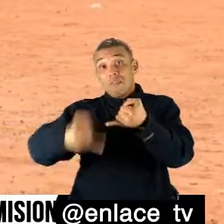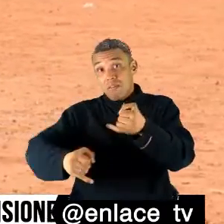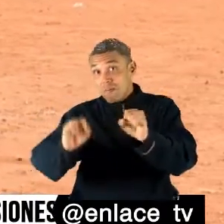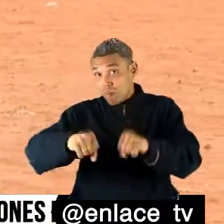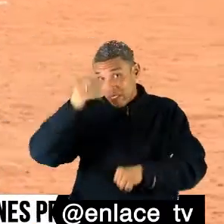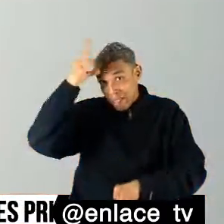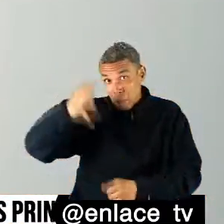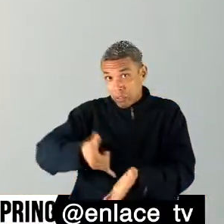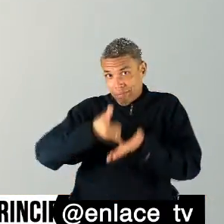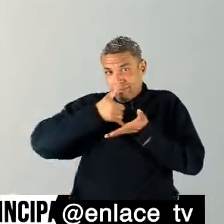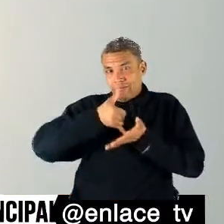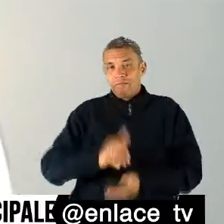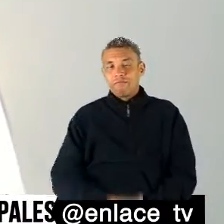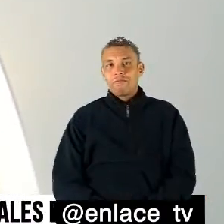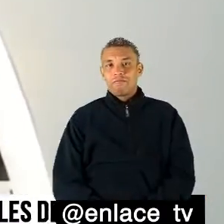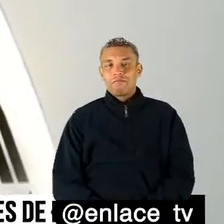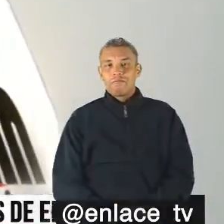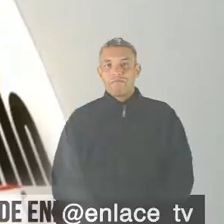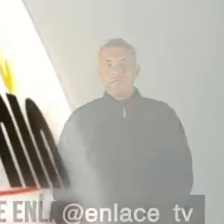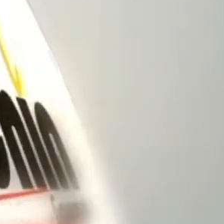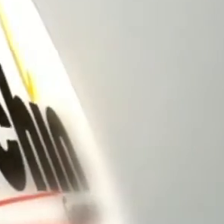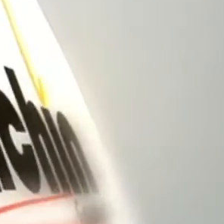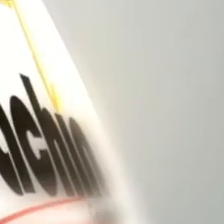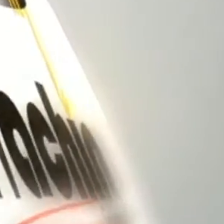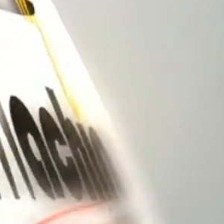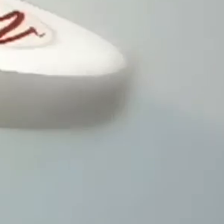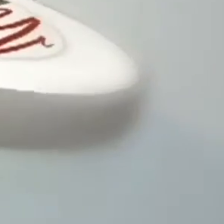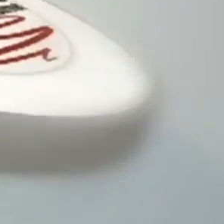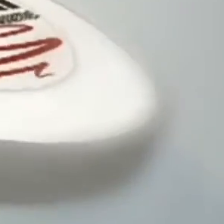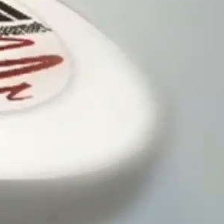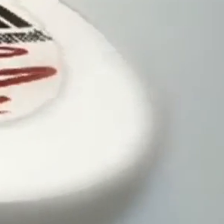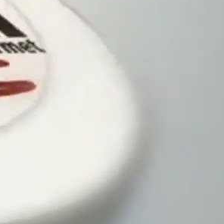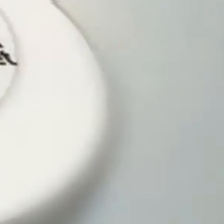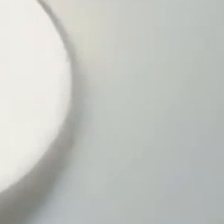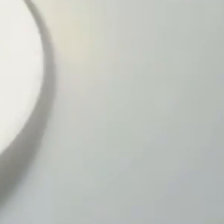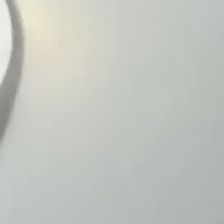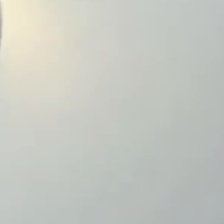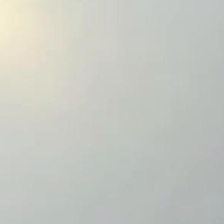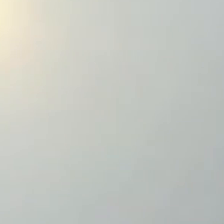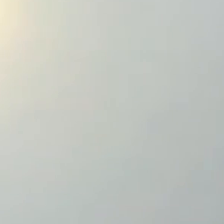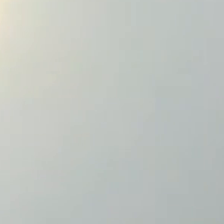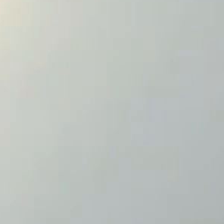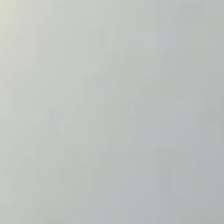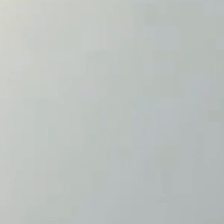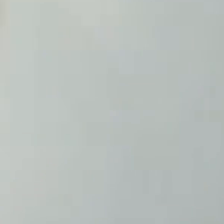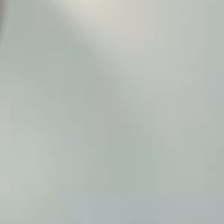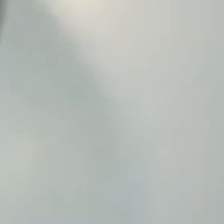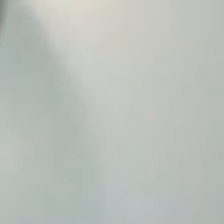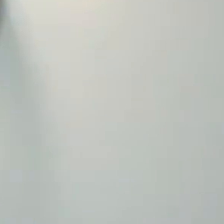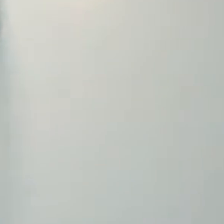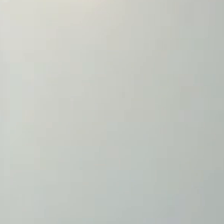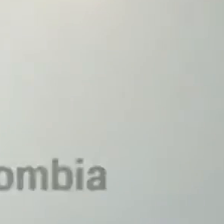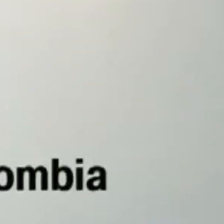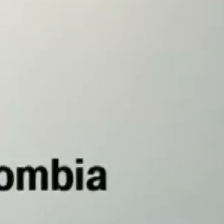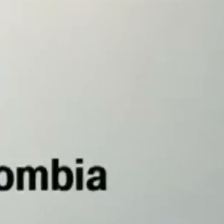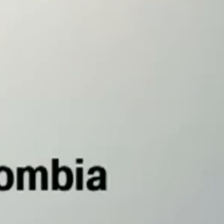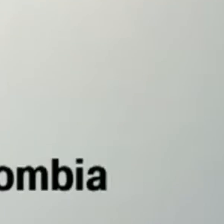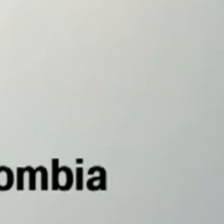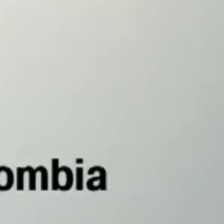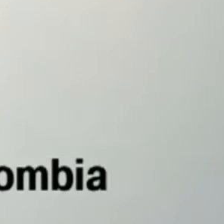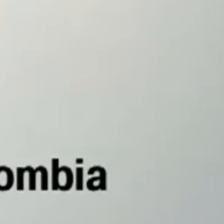campeón. Hasta aquí los deportes, con el patrocinio de Restaurante El Machín Gourmet, ahora en su nueva sede en el